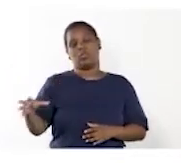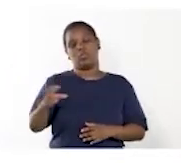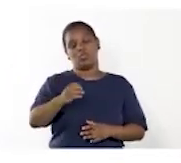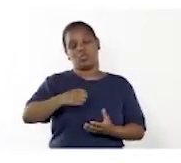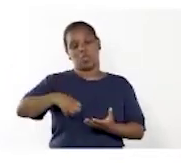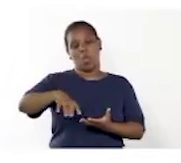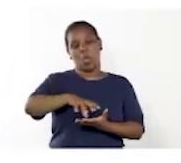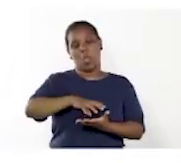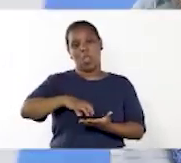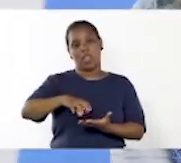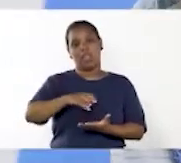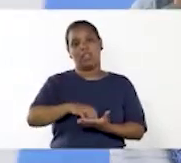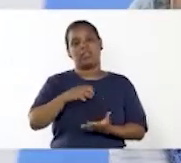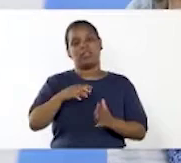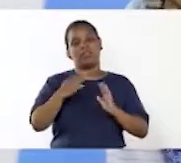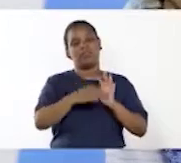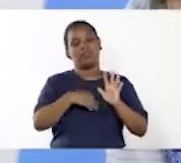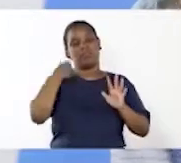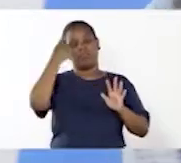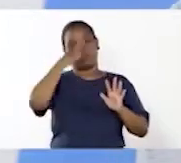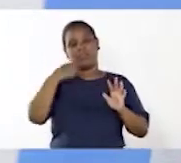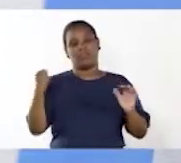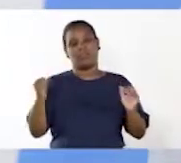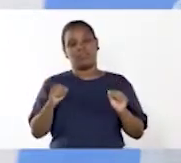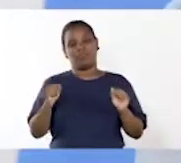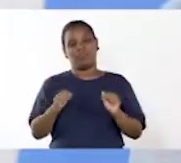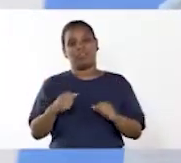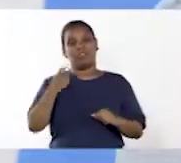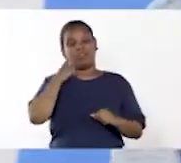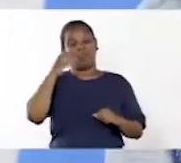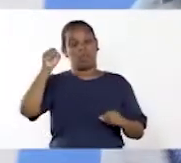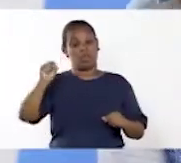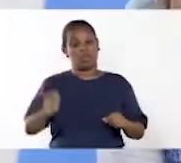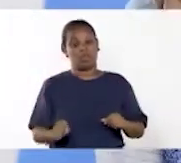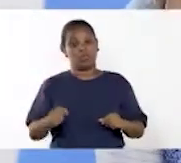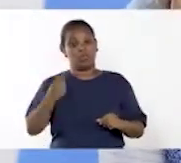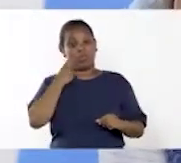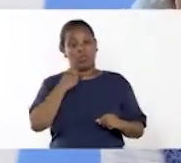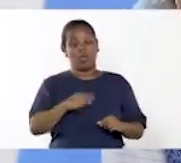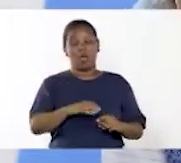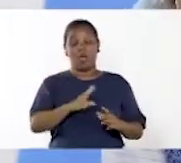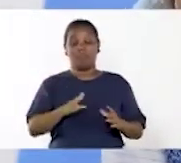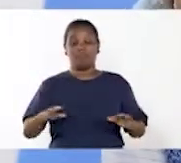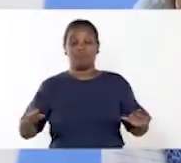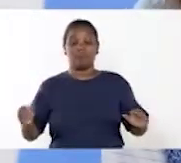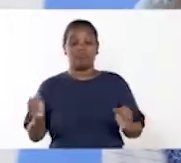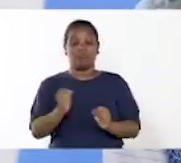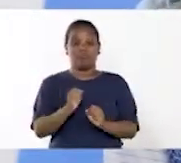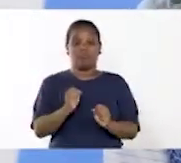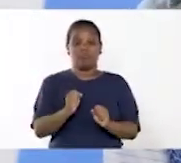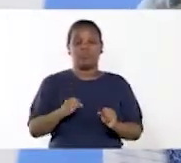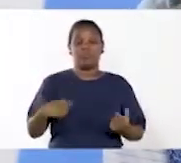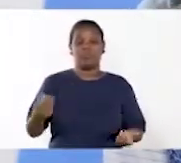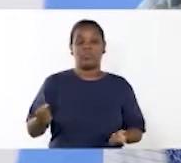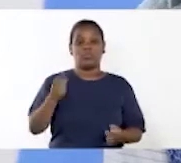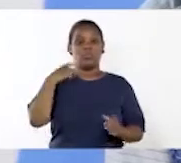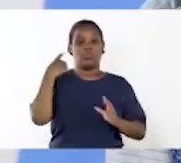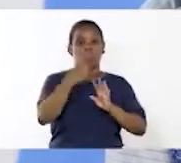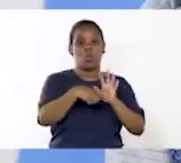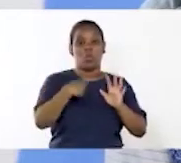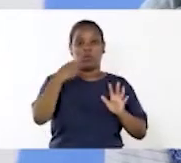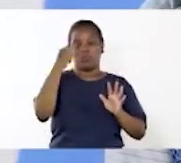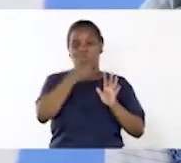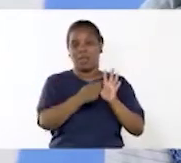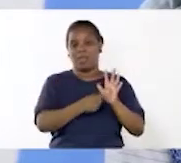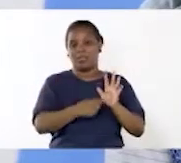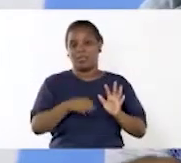tiene características de esto. Si vamos al sur, vemos Antártida con todas sus características también, que comienza en